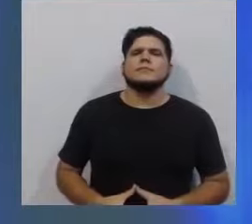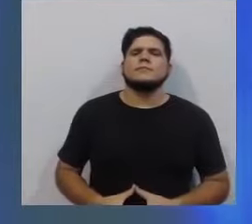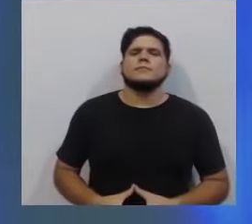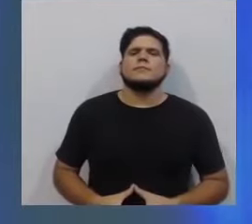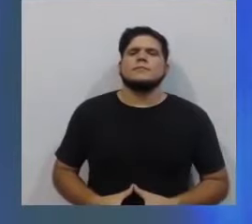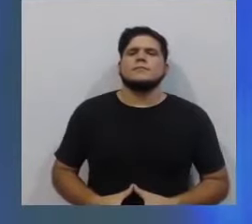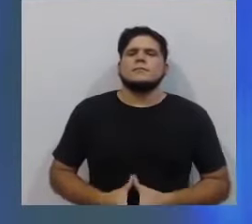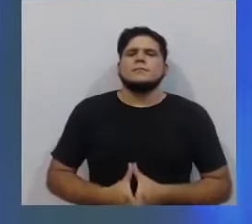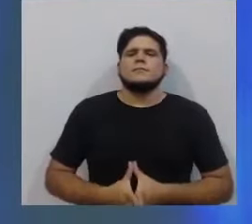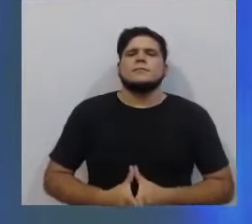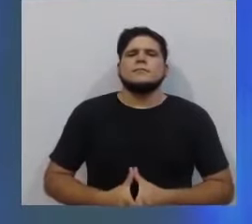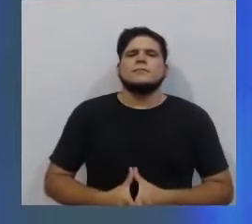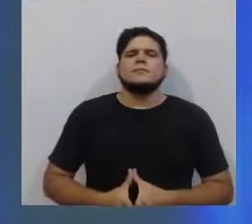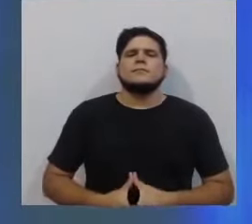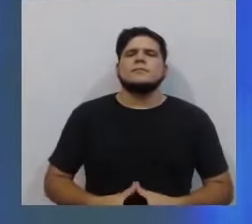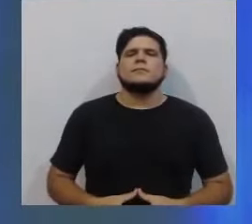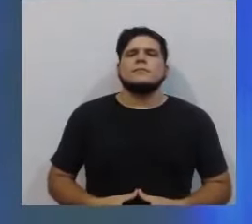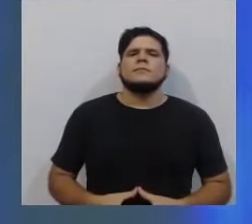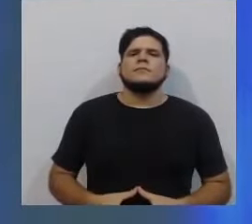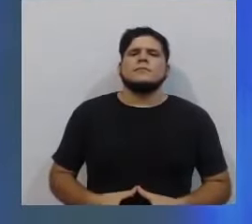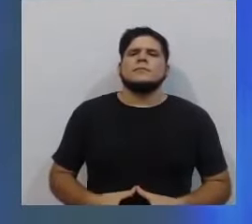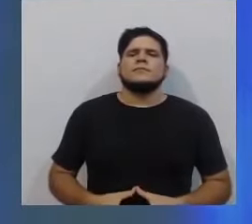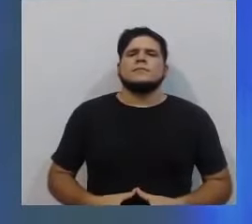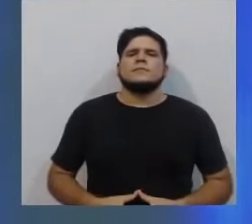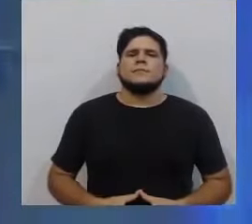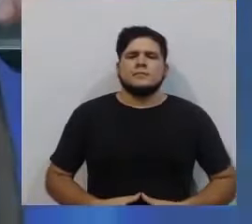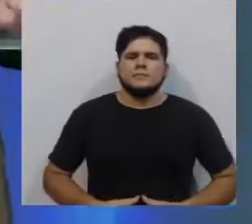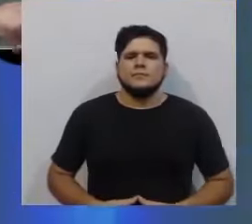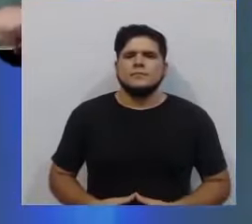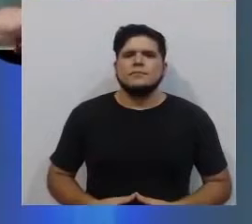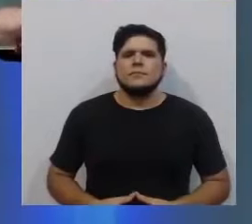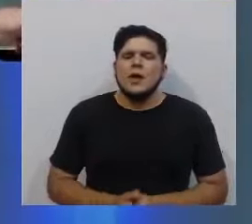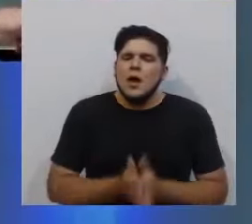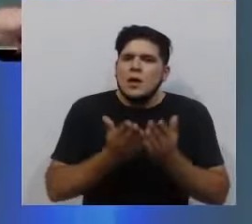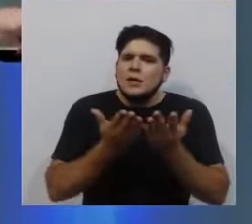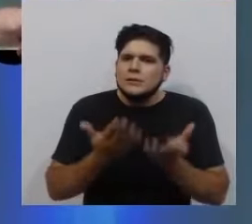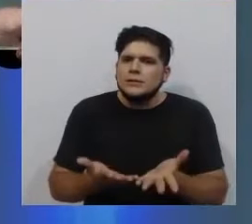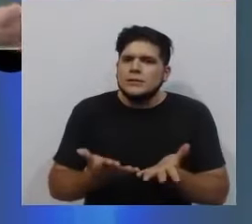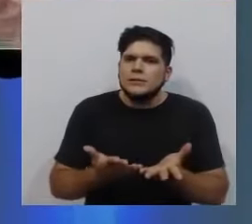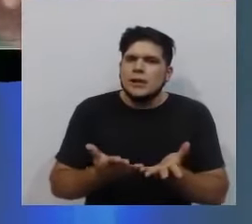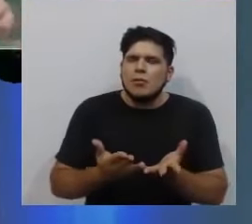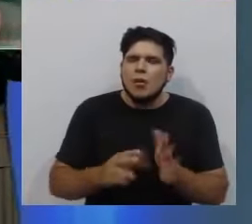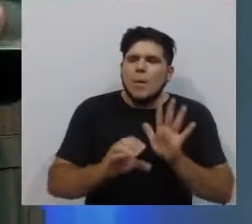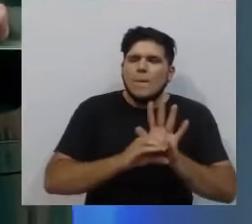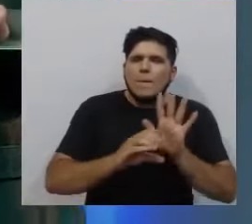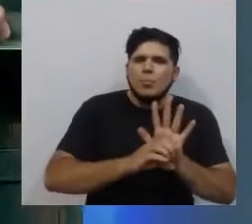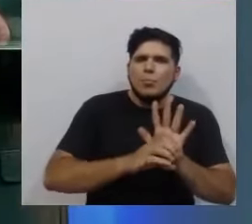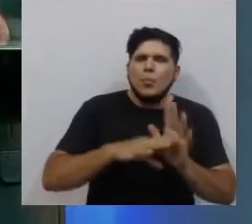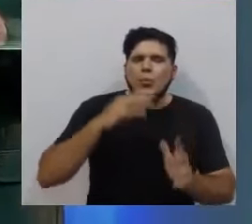verso 14 dice aguarda a